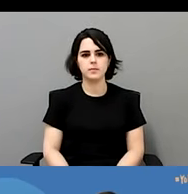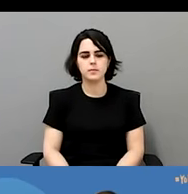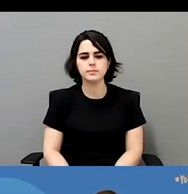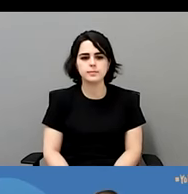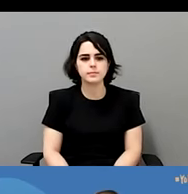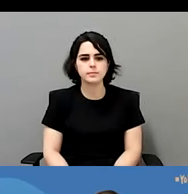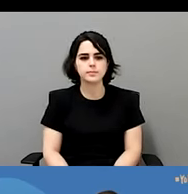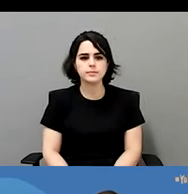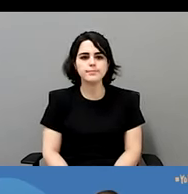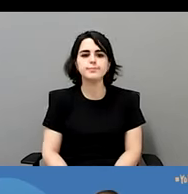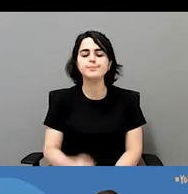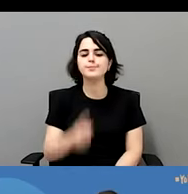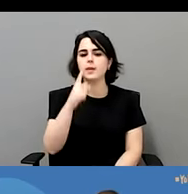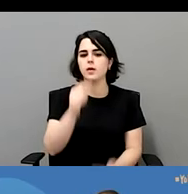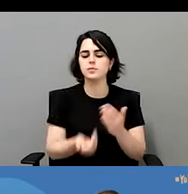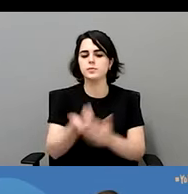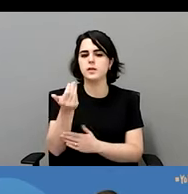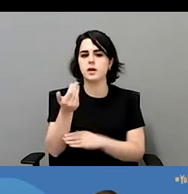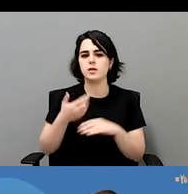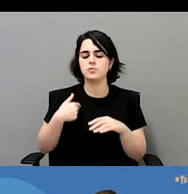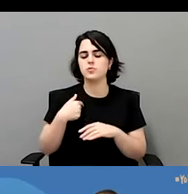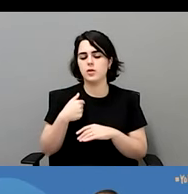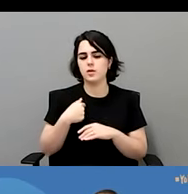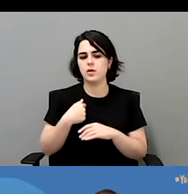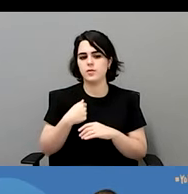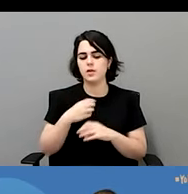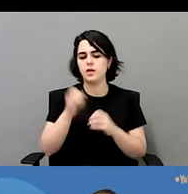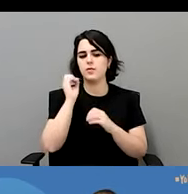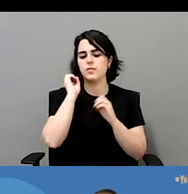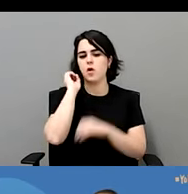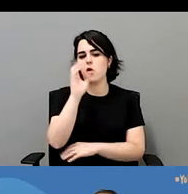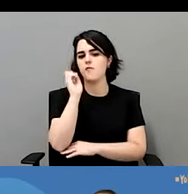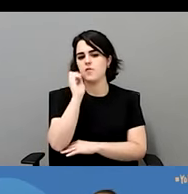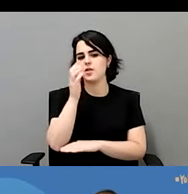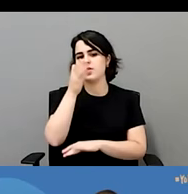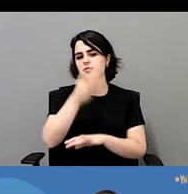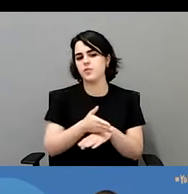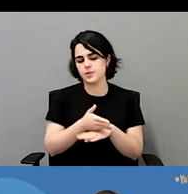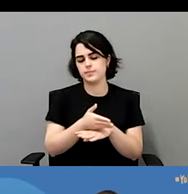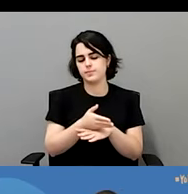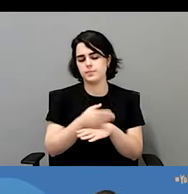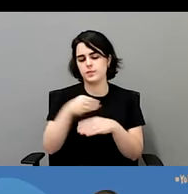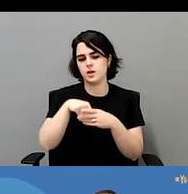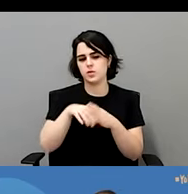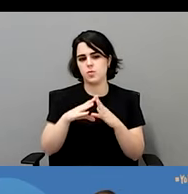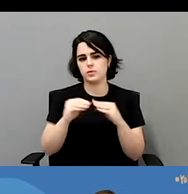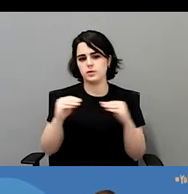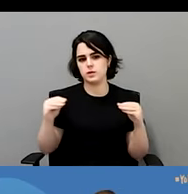Un día acudí a una conferencia en la